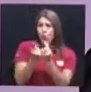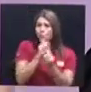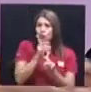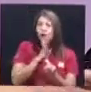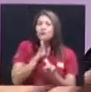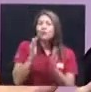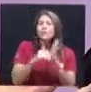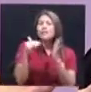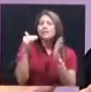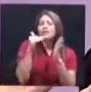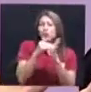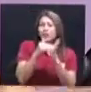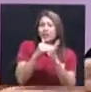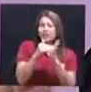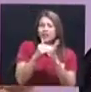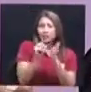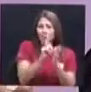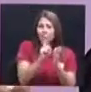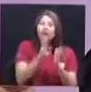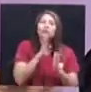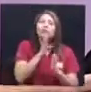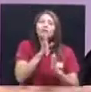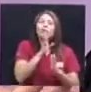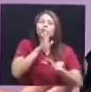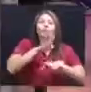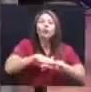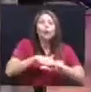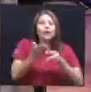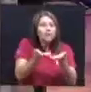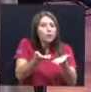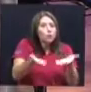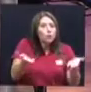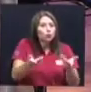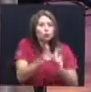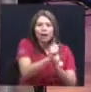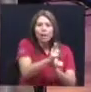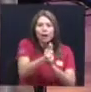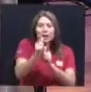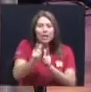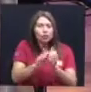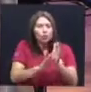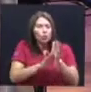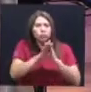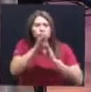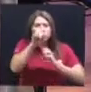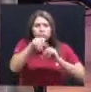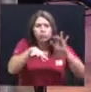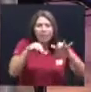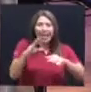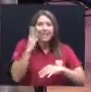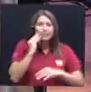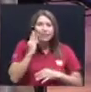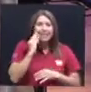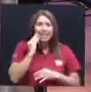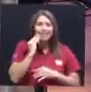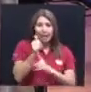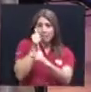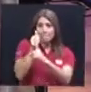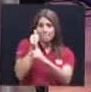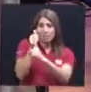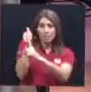hablando de de recursos en armamento y en experiencia que los mismos